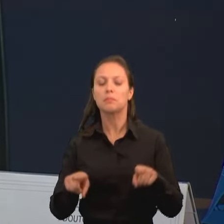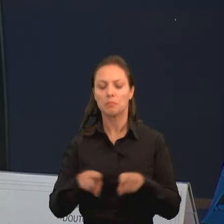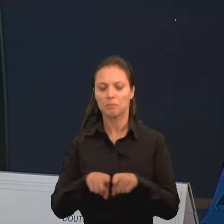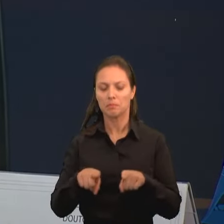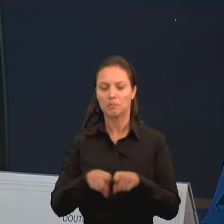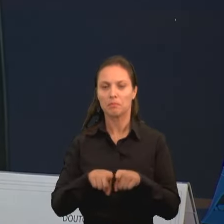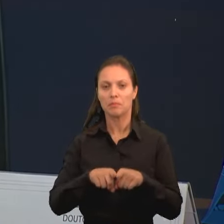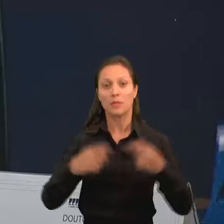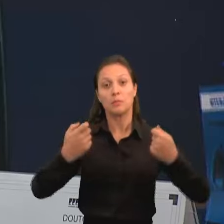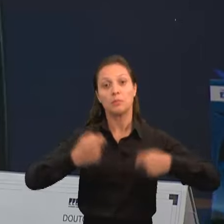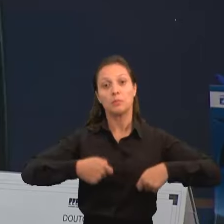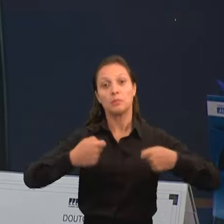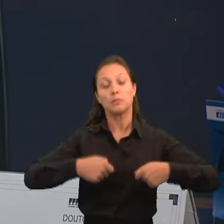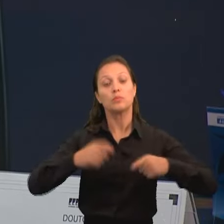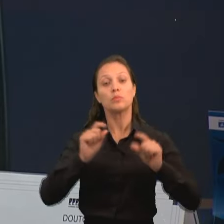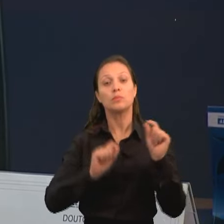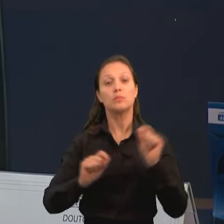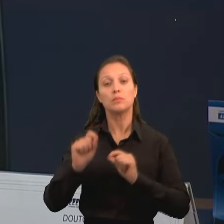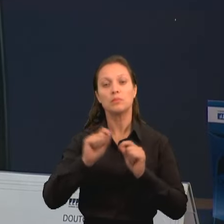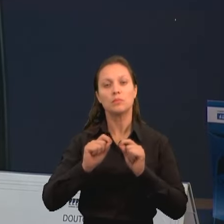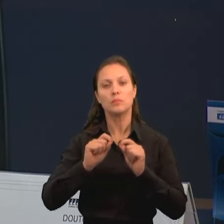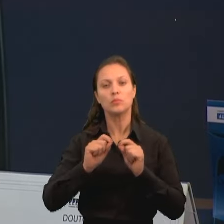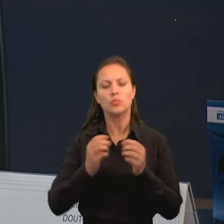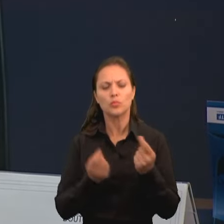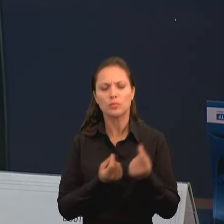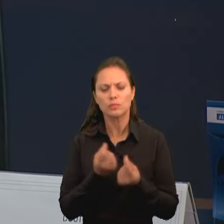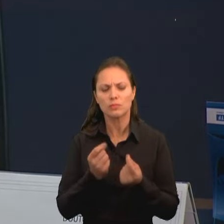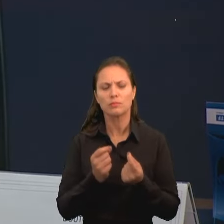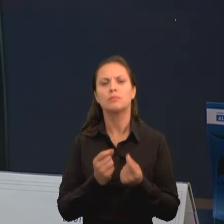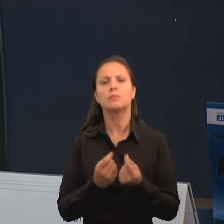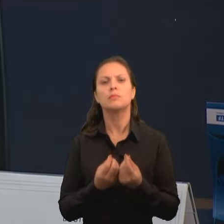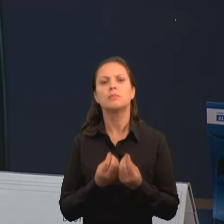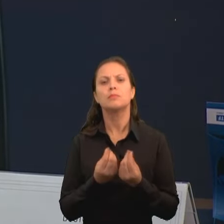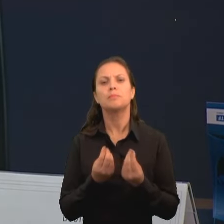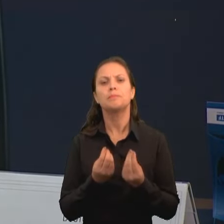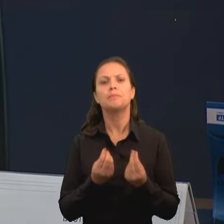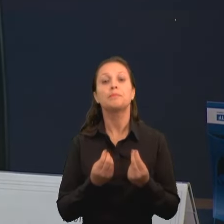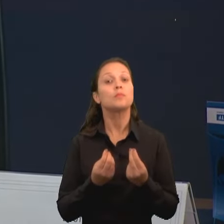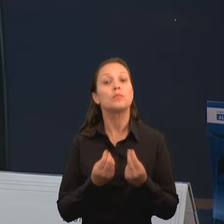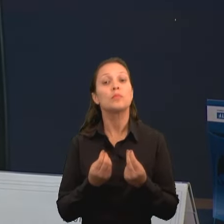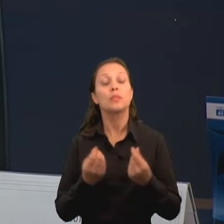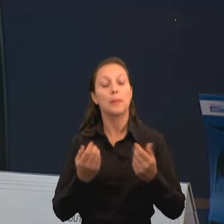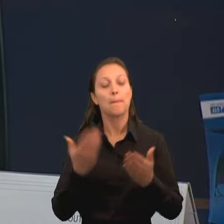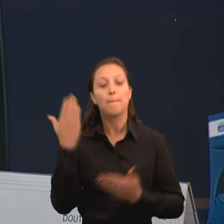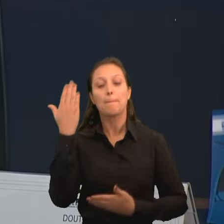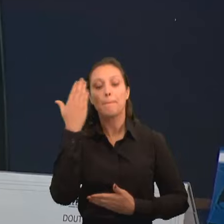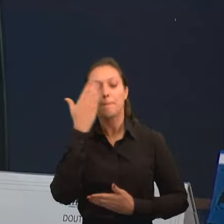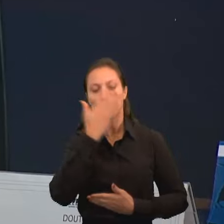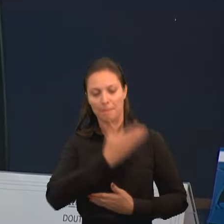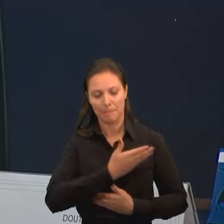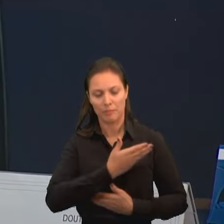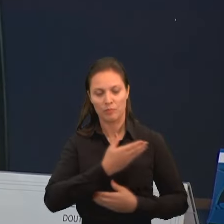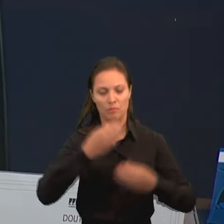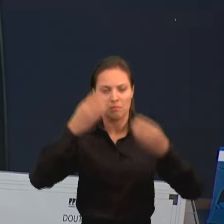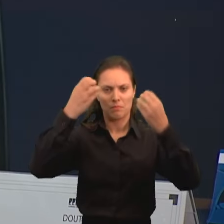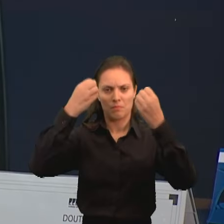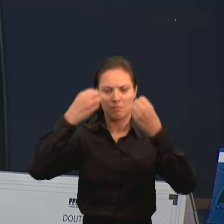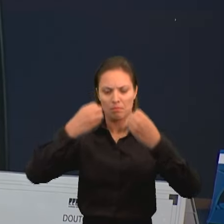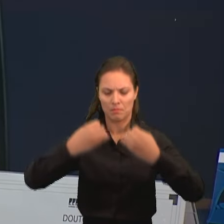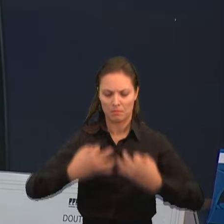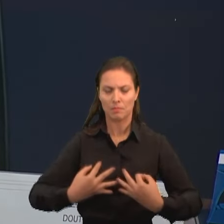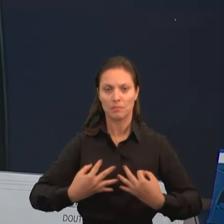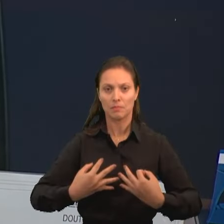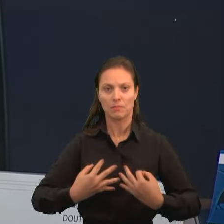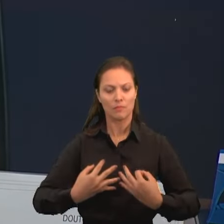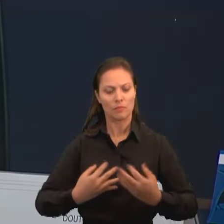existe la necesidad de instrumental de garantizar la transparencia,